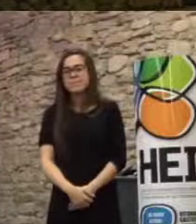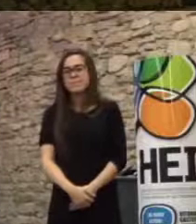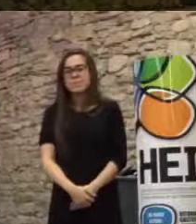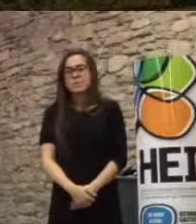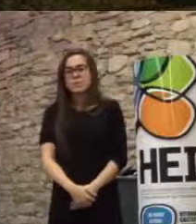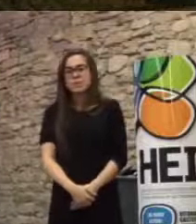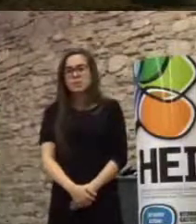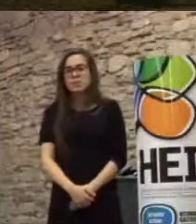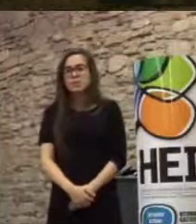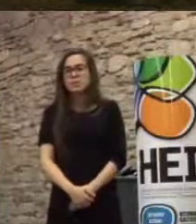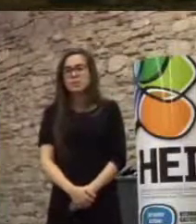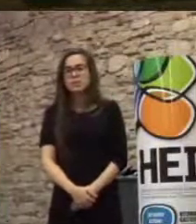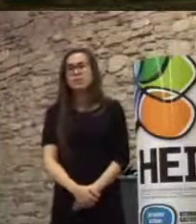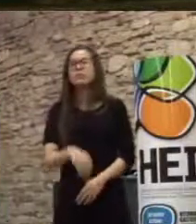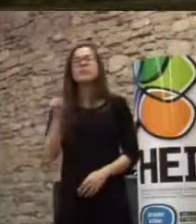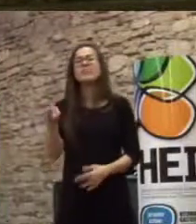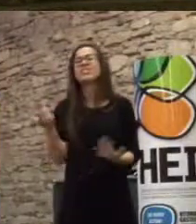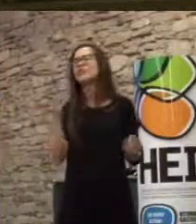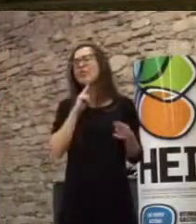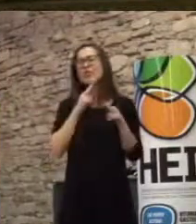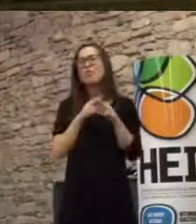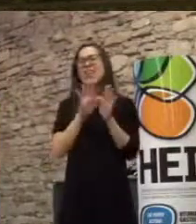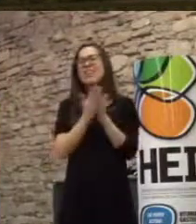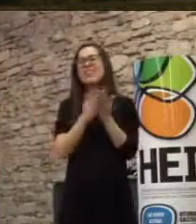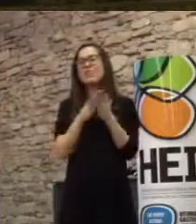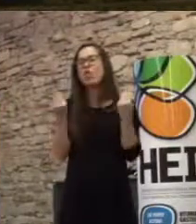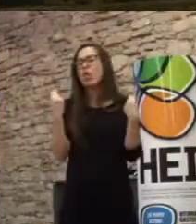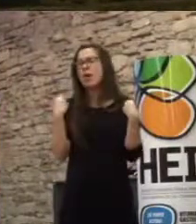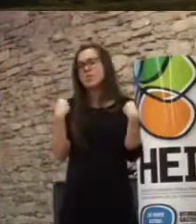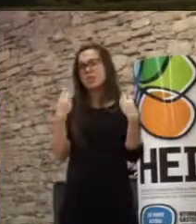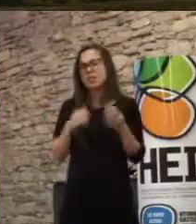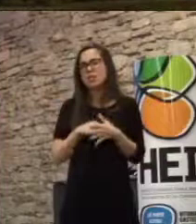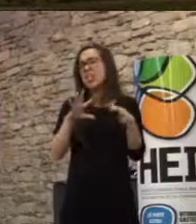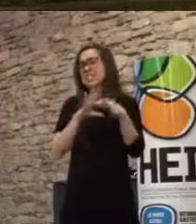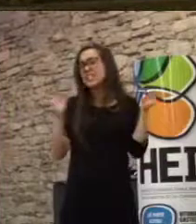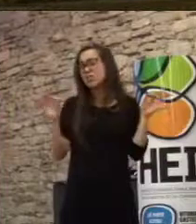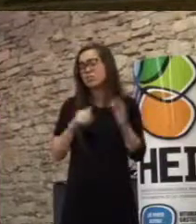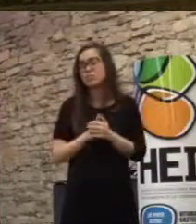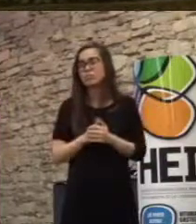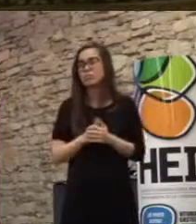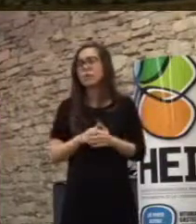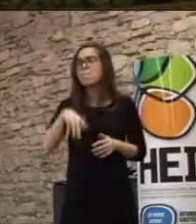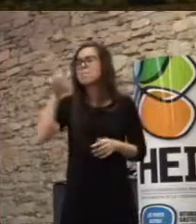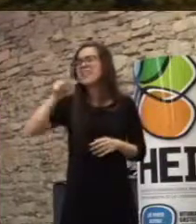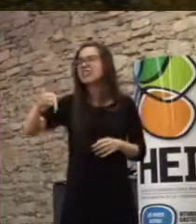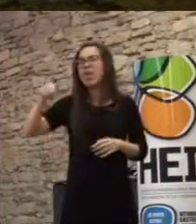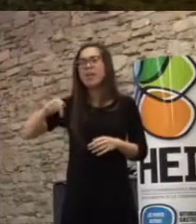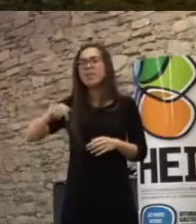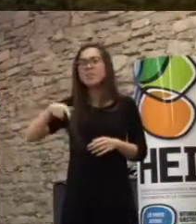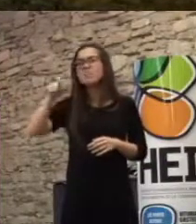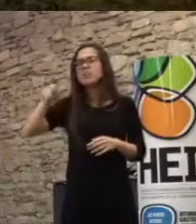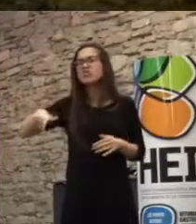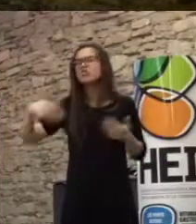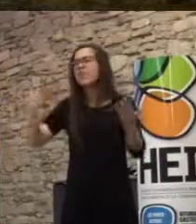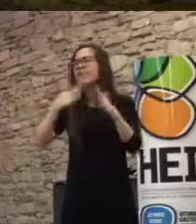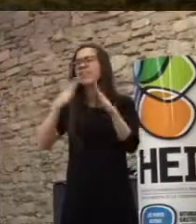entonces esta ventana se llama el libro de la vida se le llama el destino cuantos de los que estáis aquí y los que estáis en casa sois la misma persona hoy